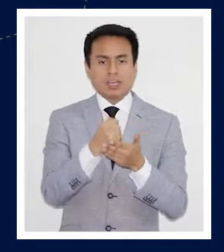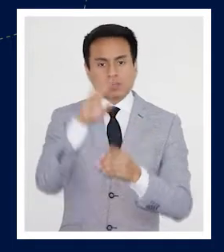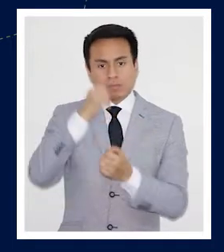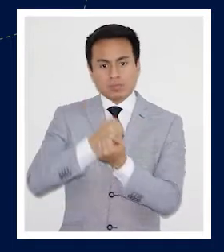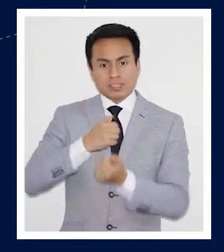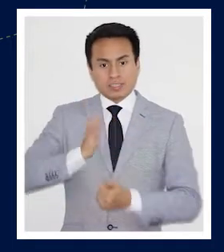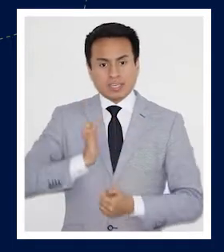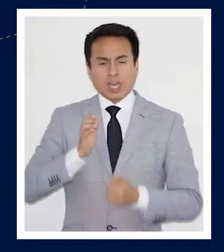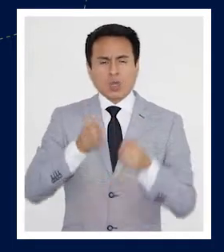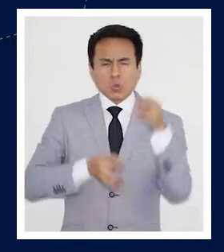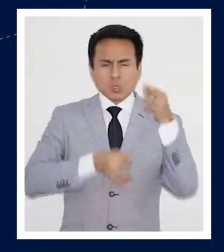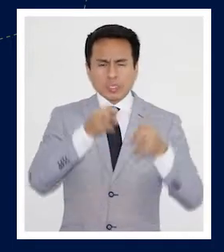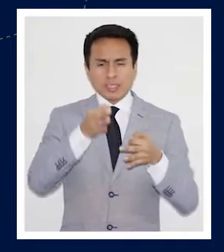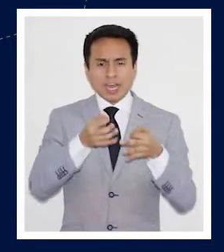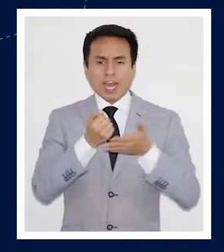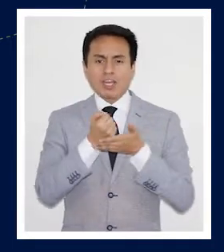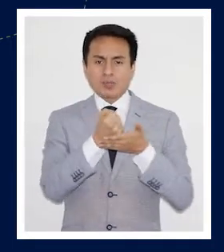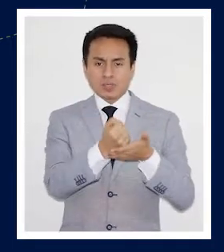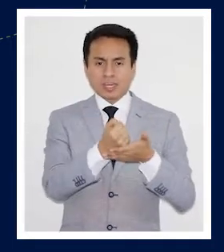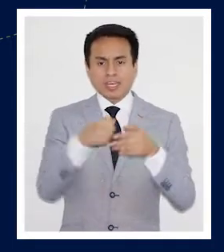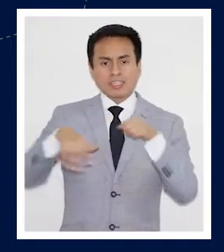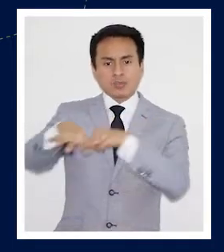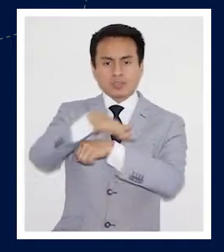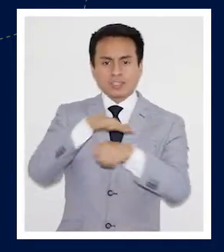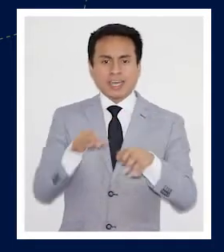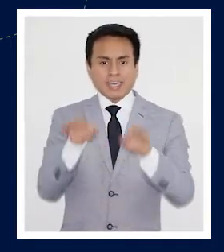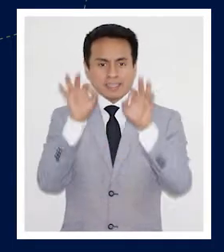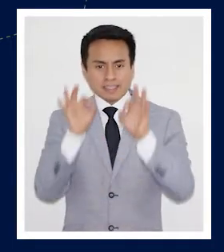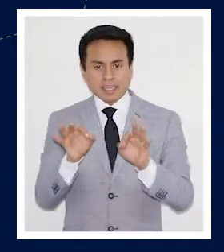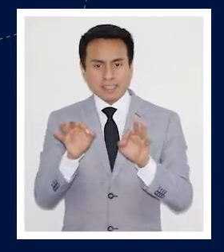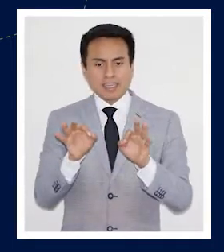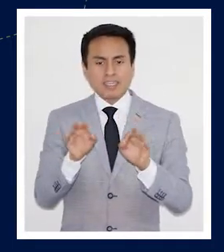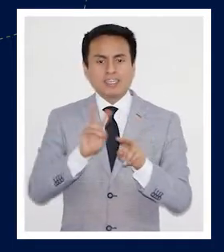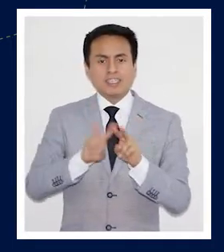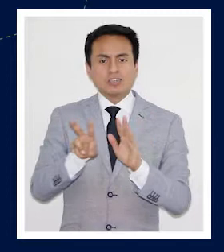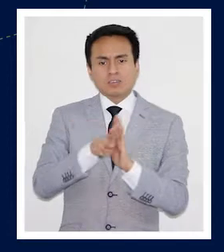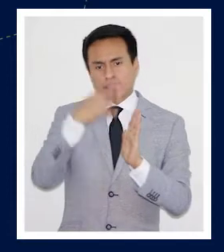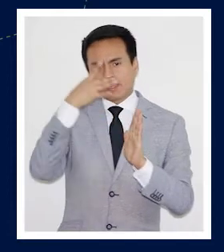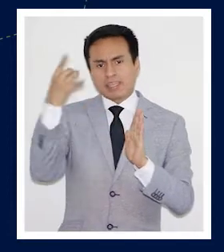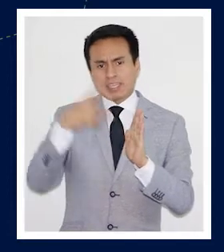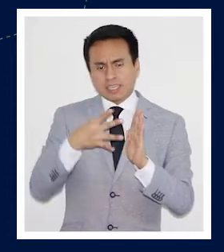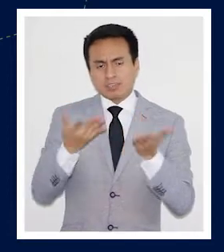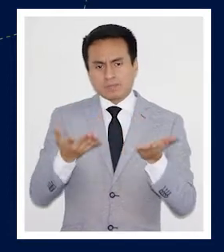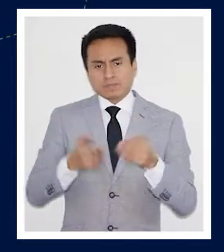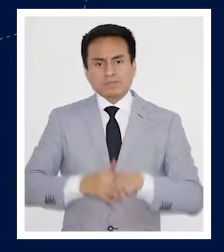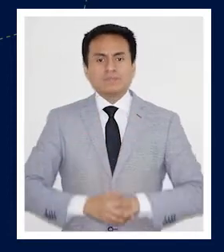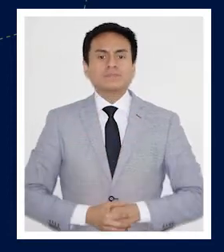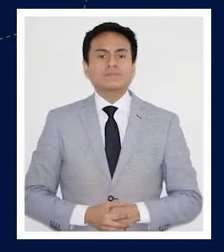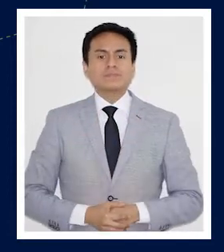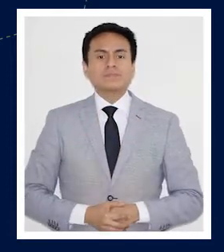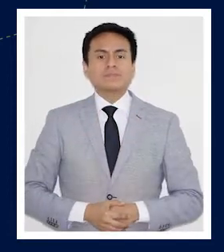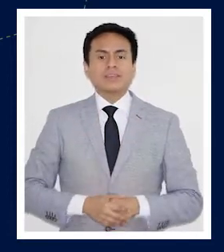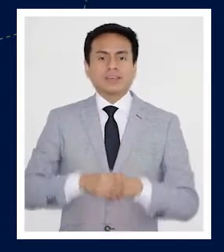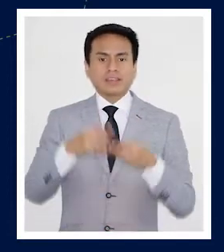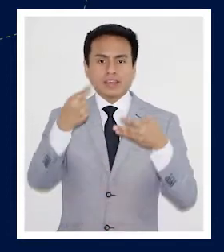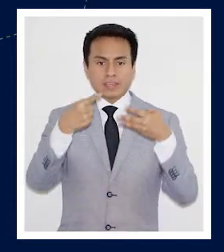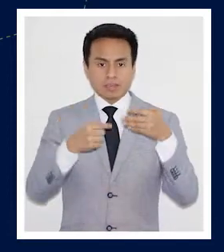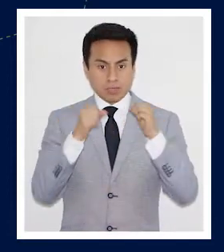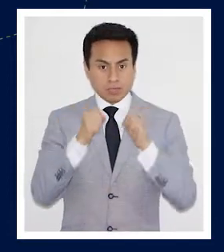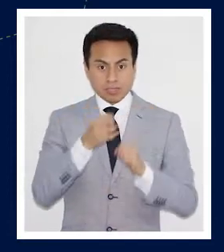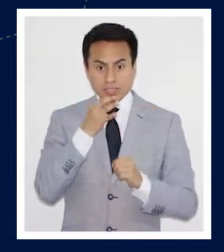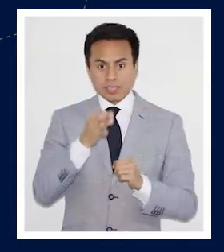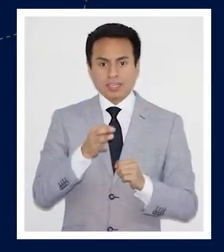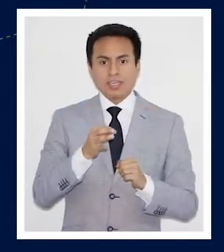las policías y a la justicia a determinar circunstancias exactas de la comisión de un delito. Entre